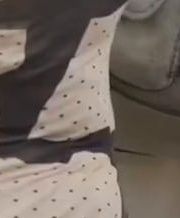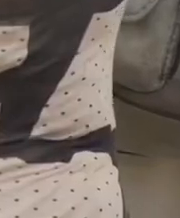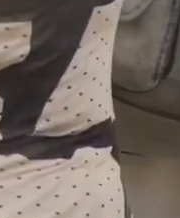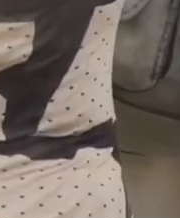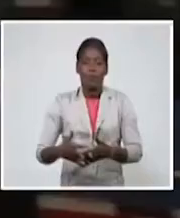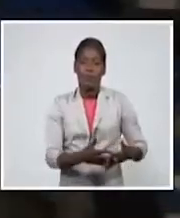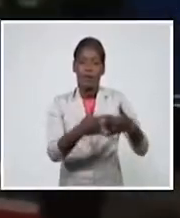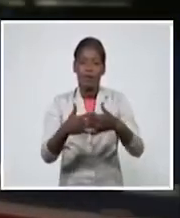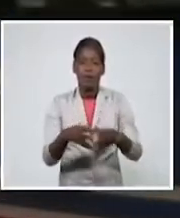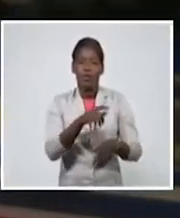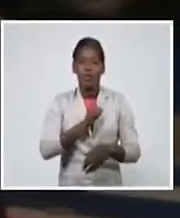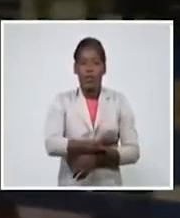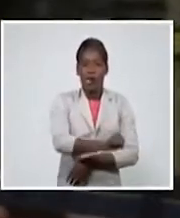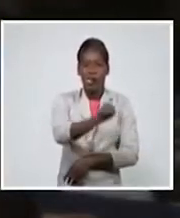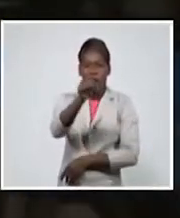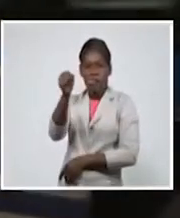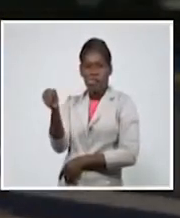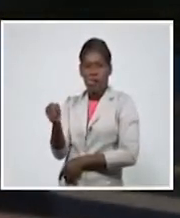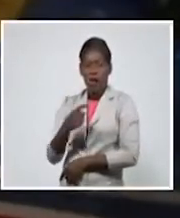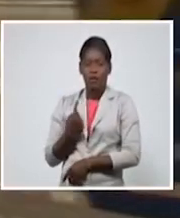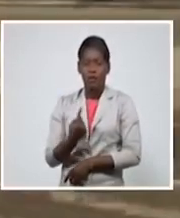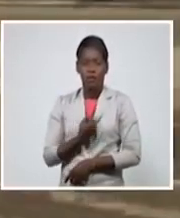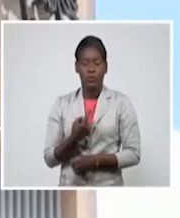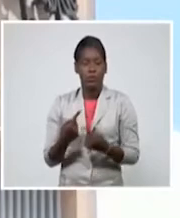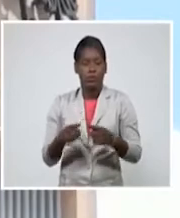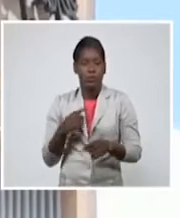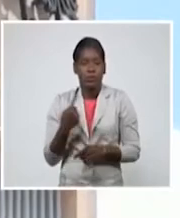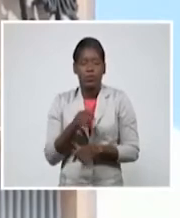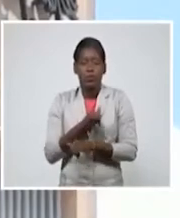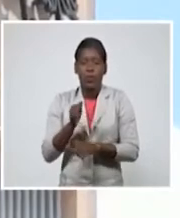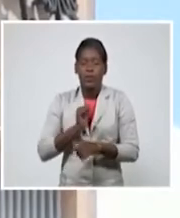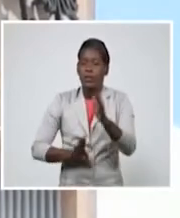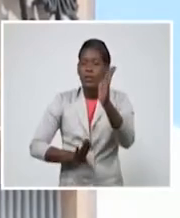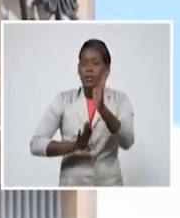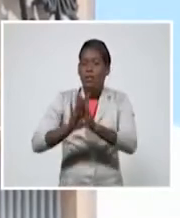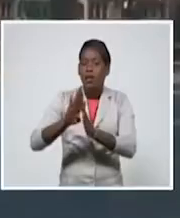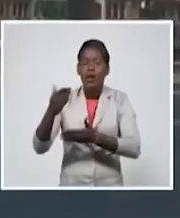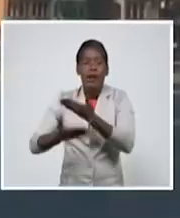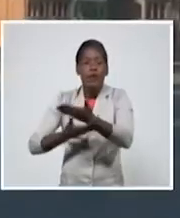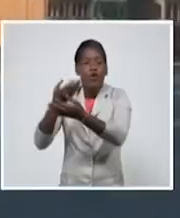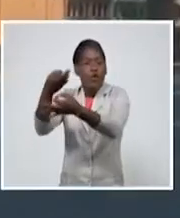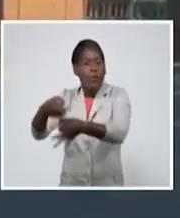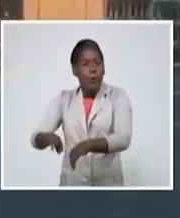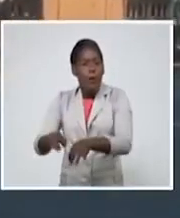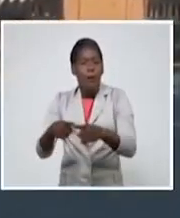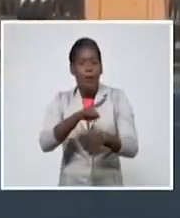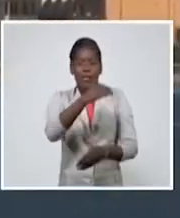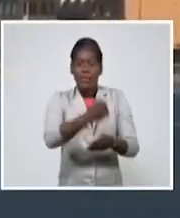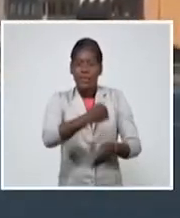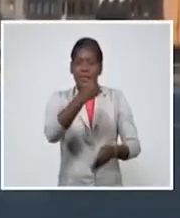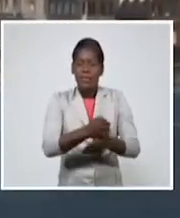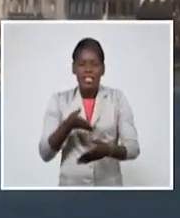está Arabia Saudita. Estados Unidos bloquea países con multipartidismo como Venezuela y ha participado en